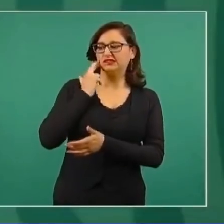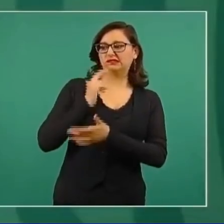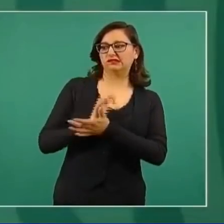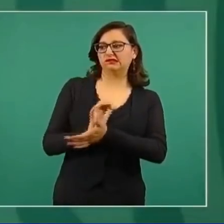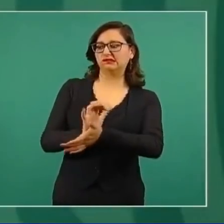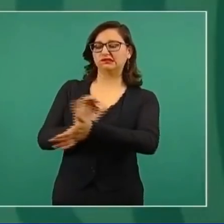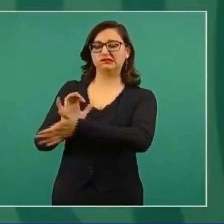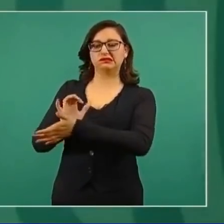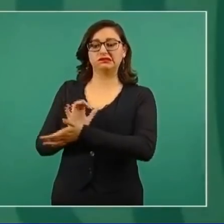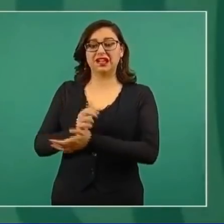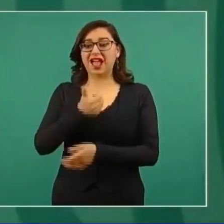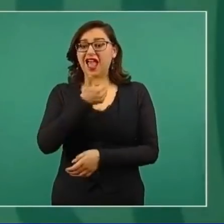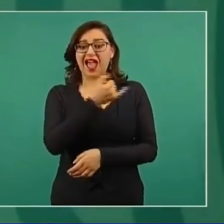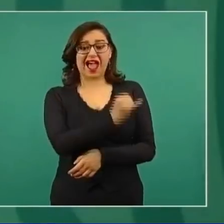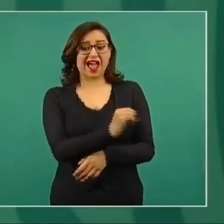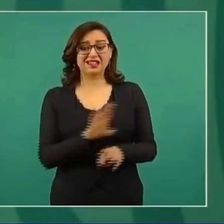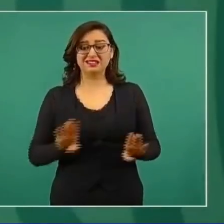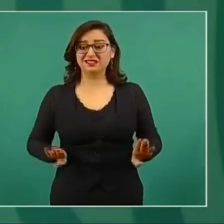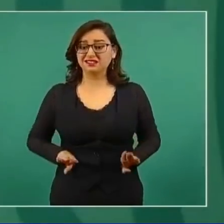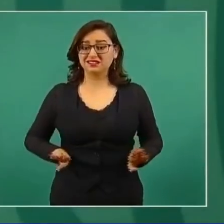Estaba yo viendo un